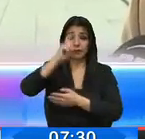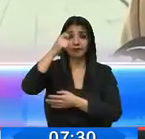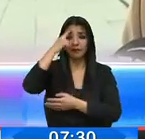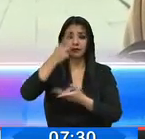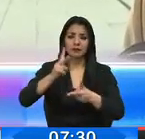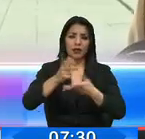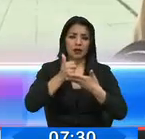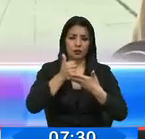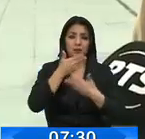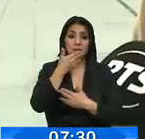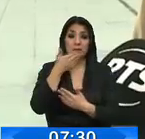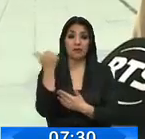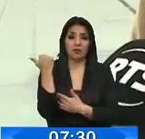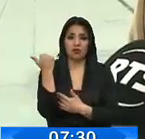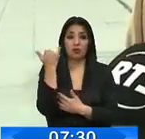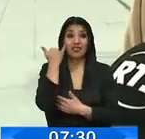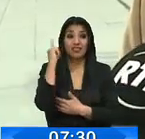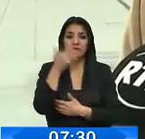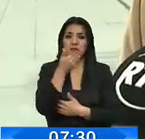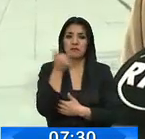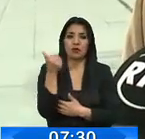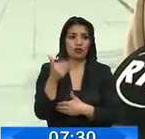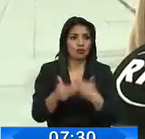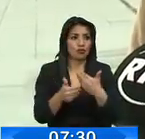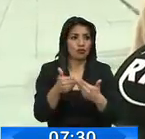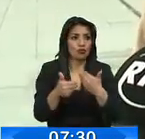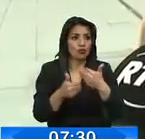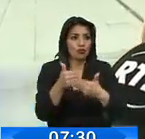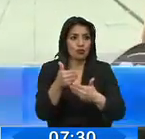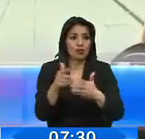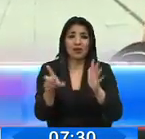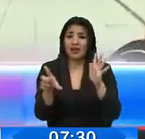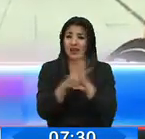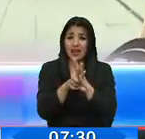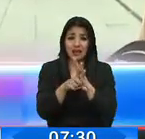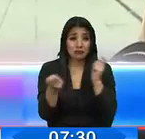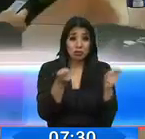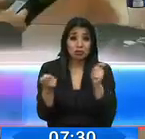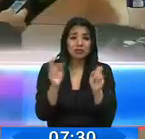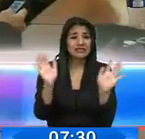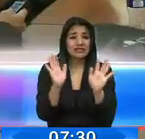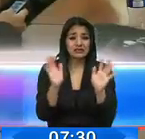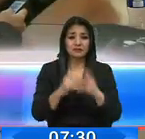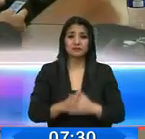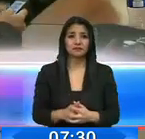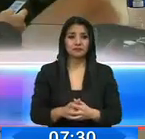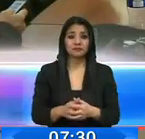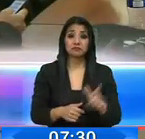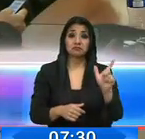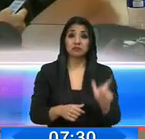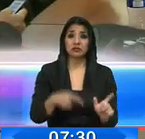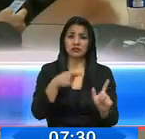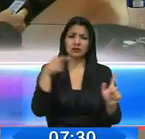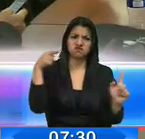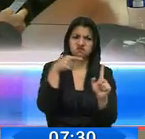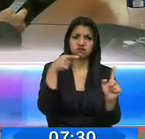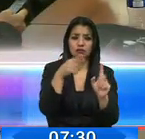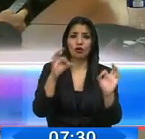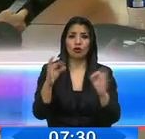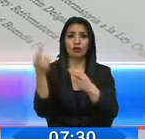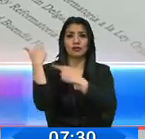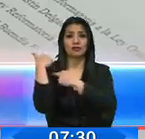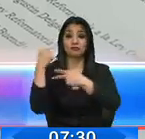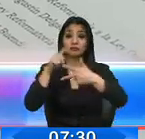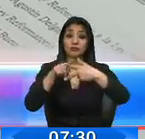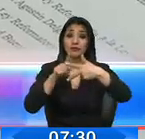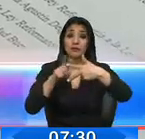La idea es mejorar en el sentido de una ley lo menos restrictiva posible. El linchamiento mediático y la responsabilidad ulterior